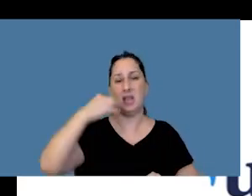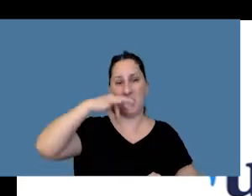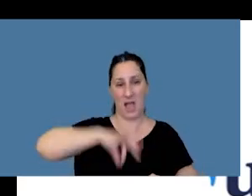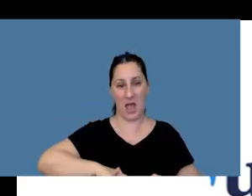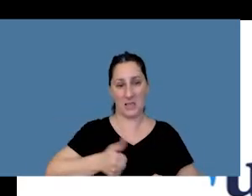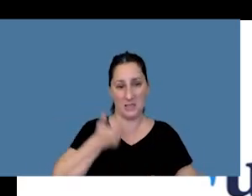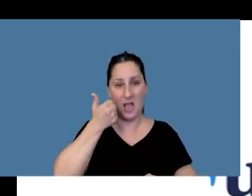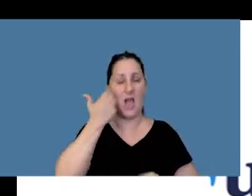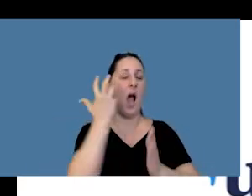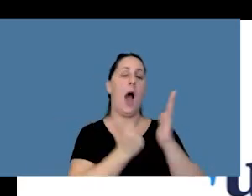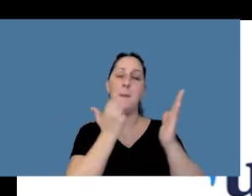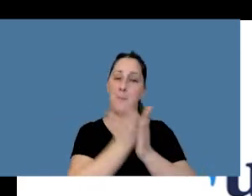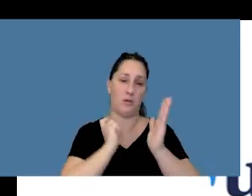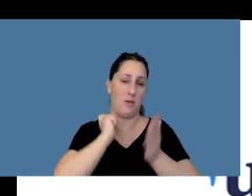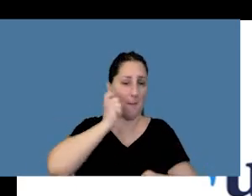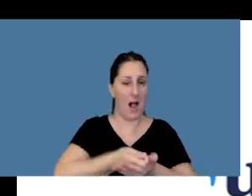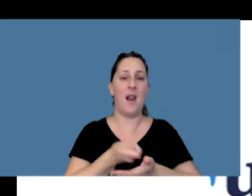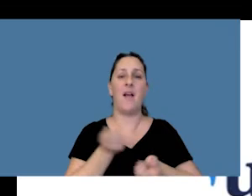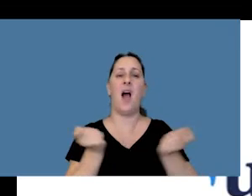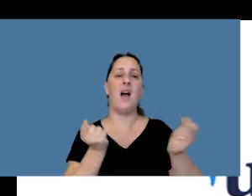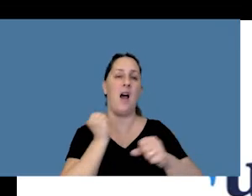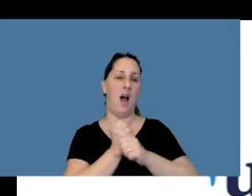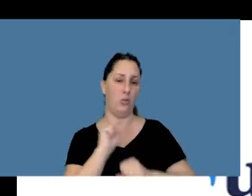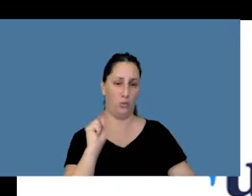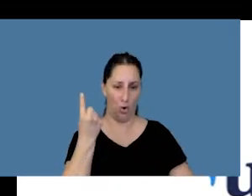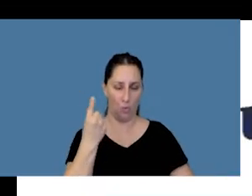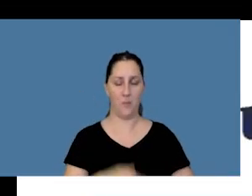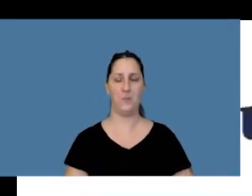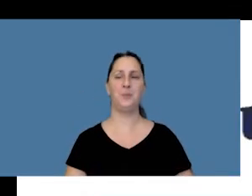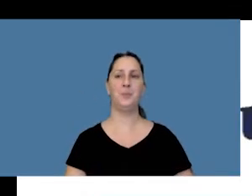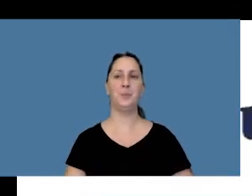sus aportes y contribuciones de autónomos. Bien.